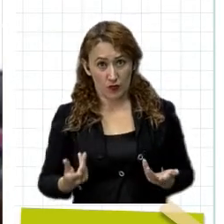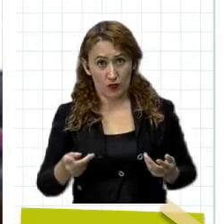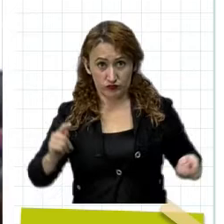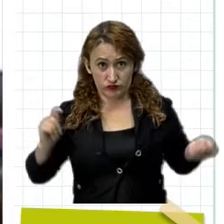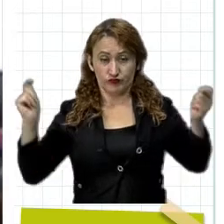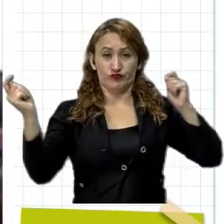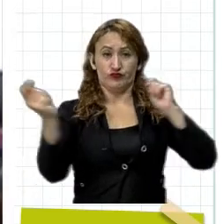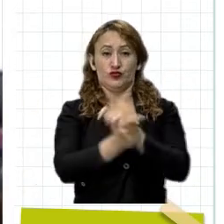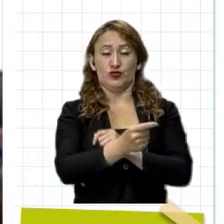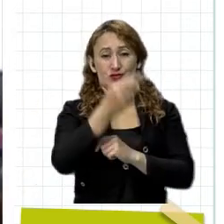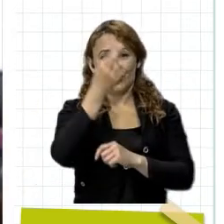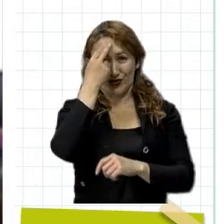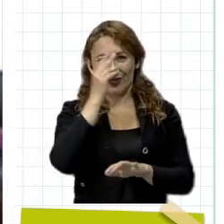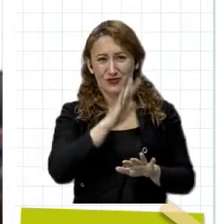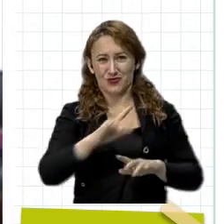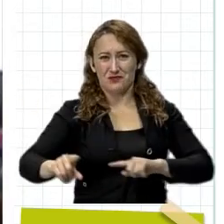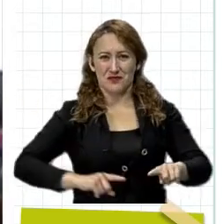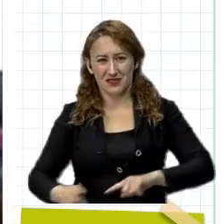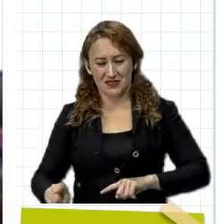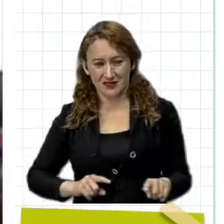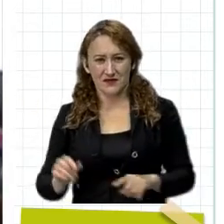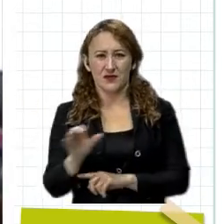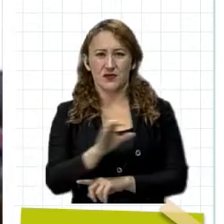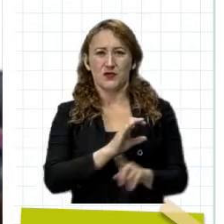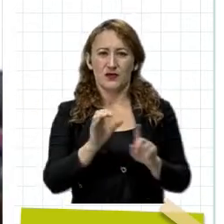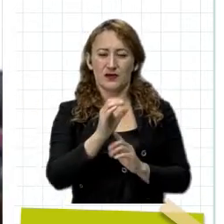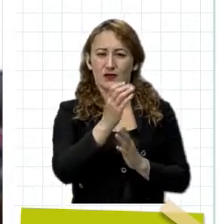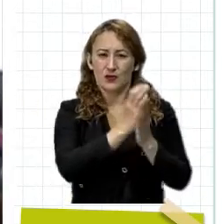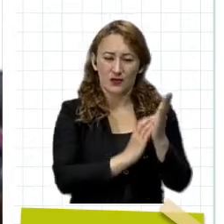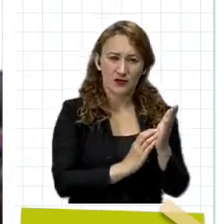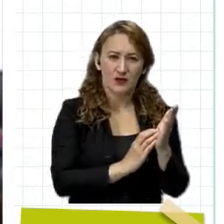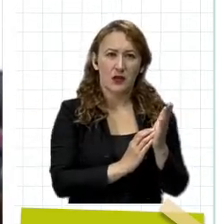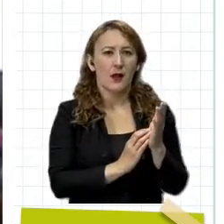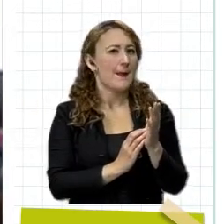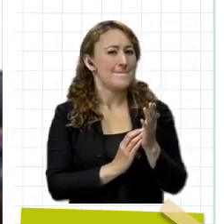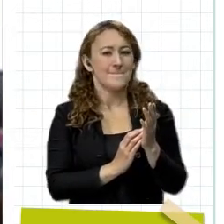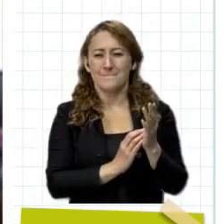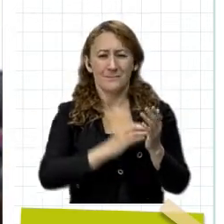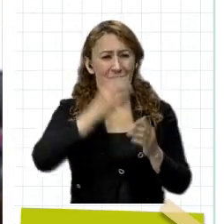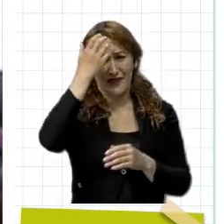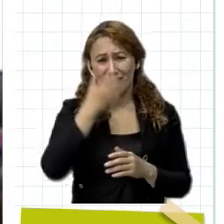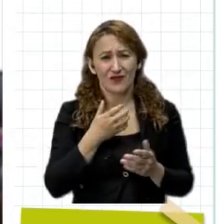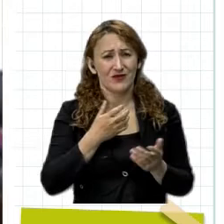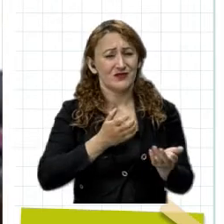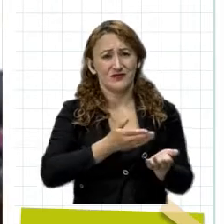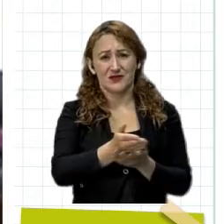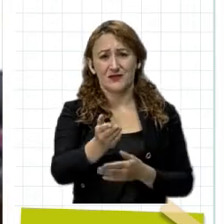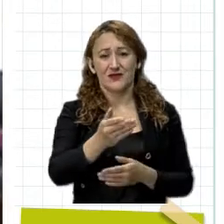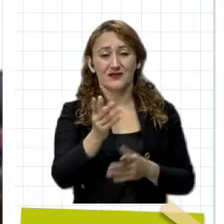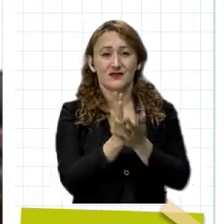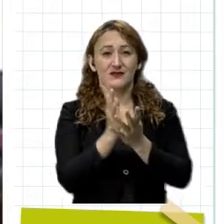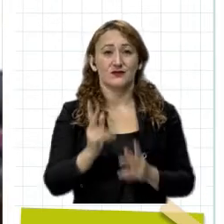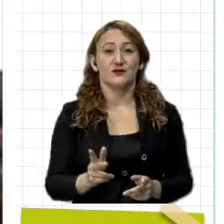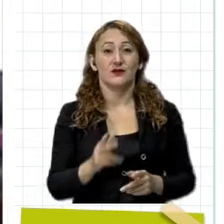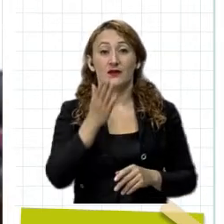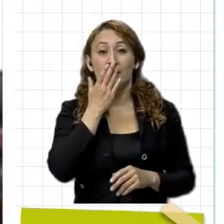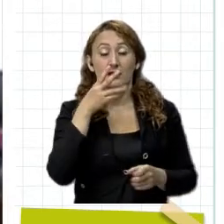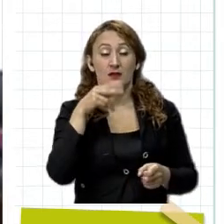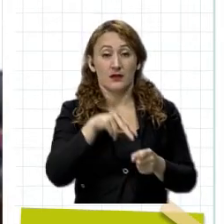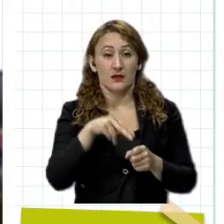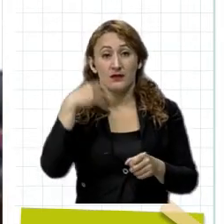sus lógicas administrativas y curriculares de evaluación y de permanencia de los estudiantes indígenas